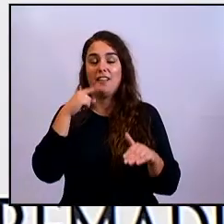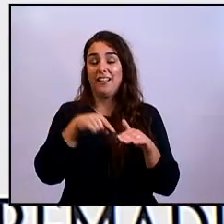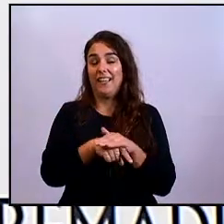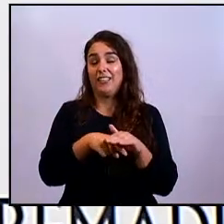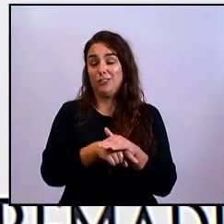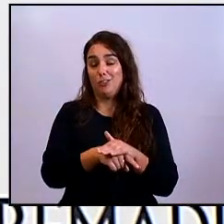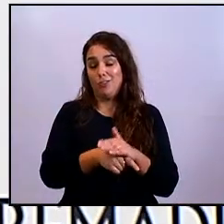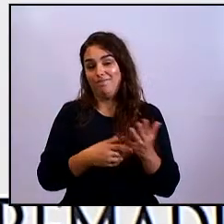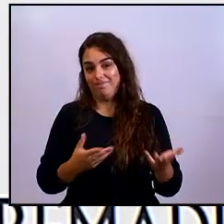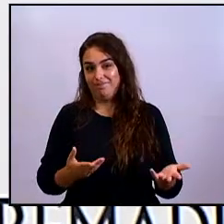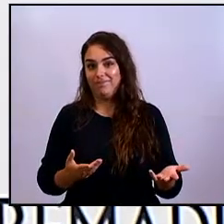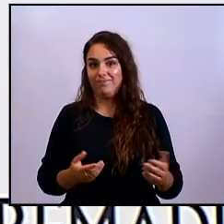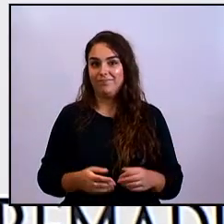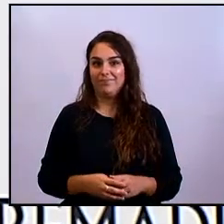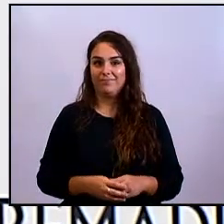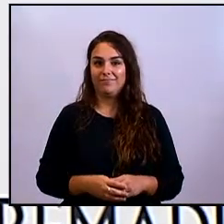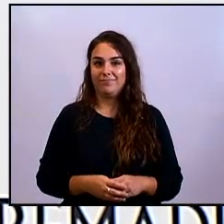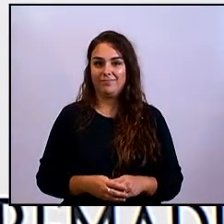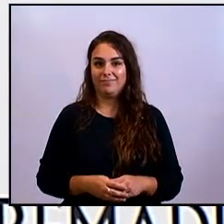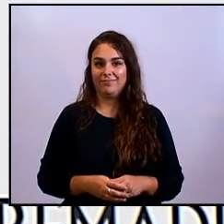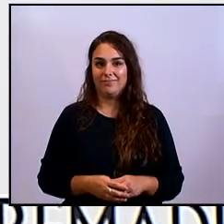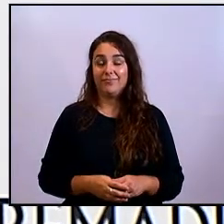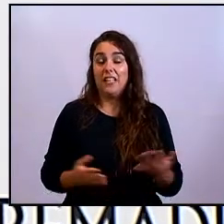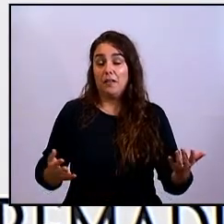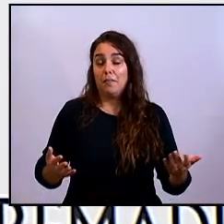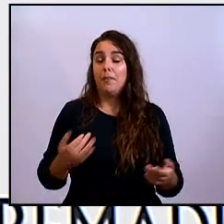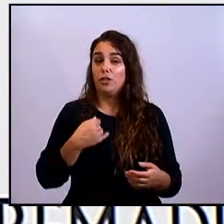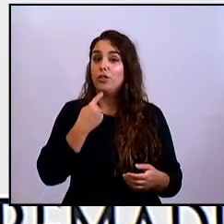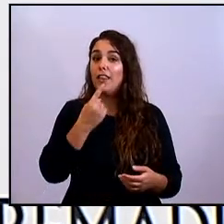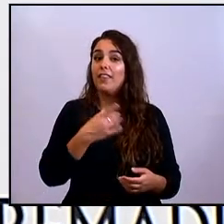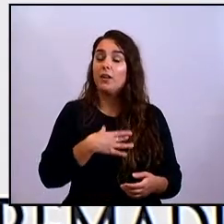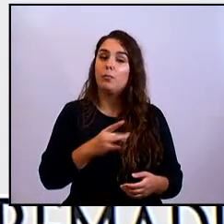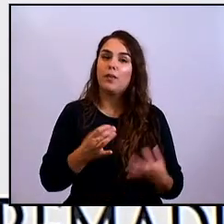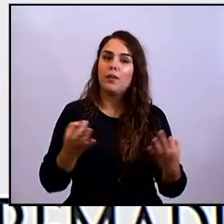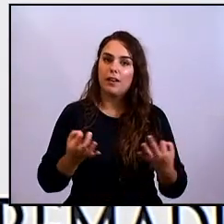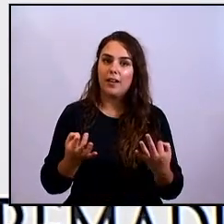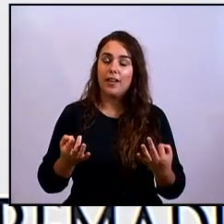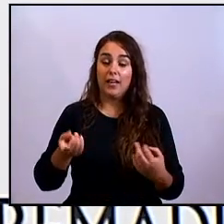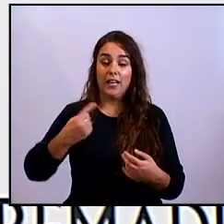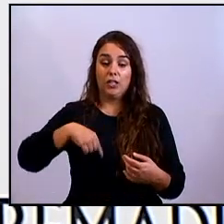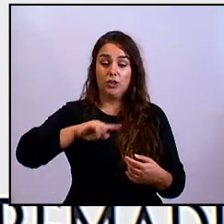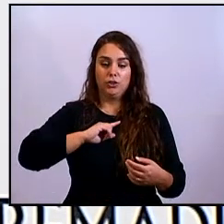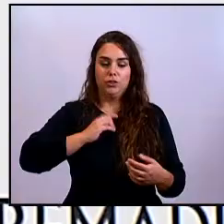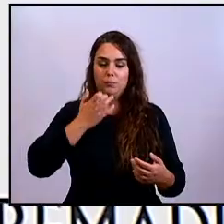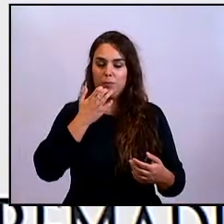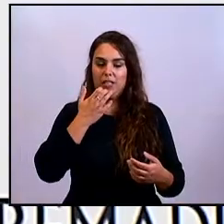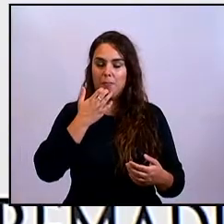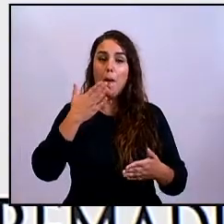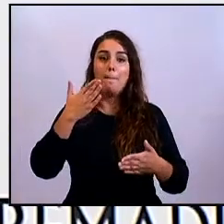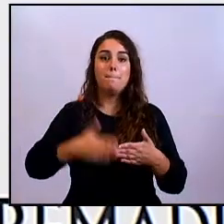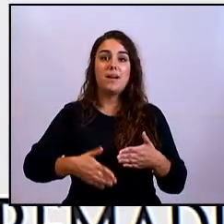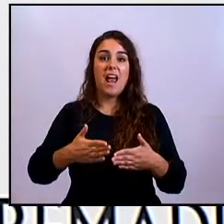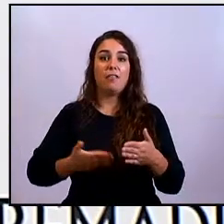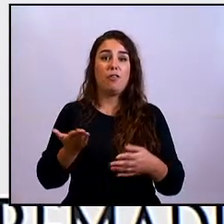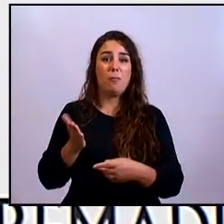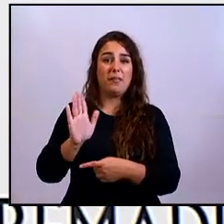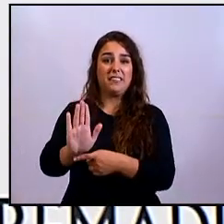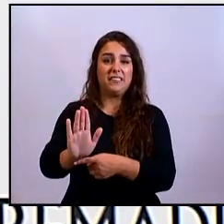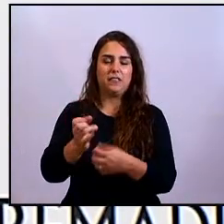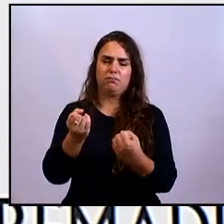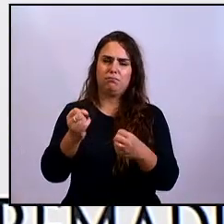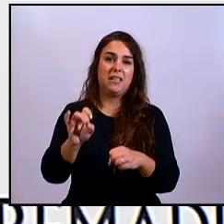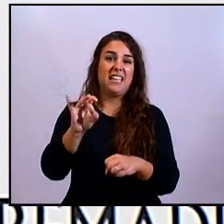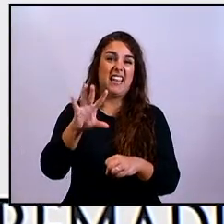incluido y las que no. Lo que sí les puedo decir es que nosotros renunciamos a presentar el plazo del presupuesto, el